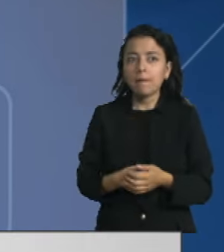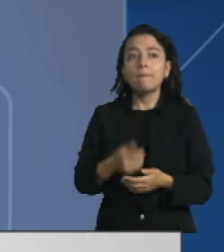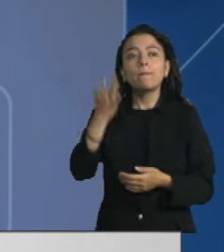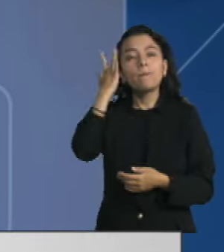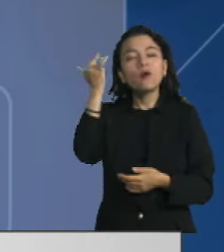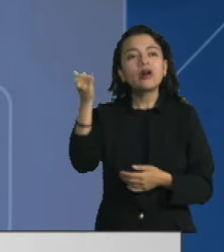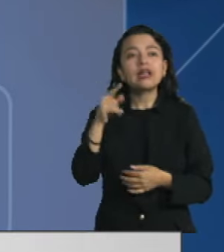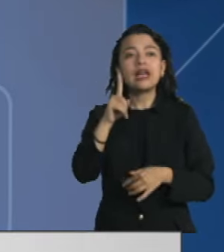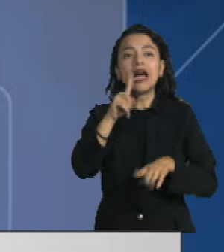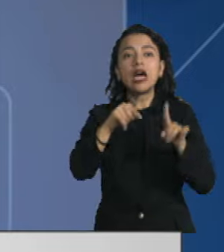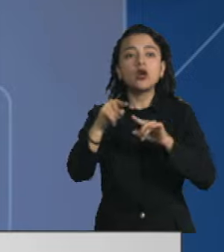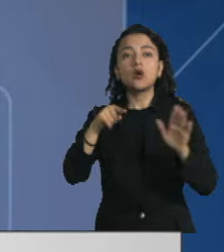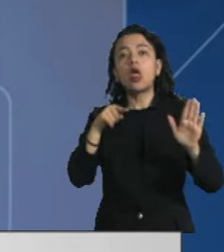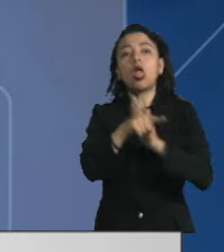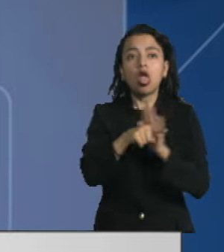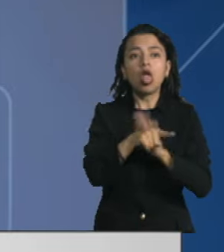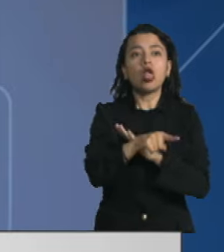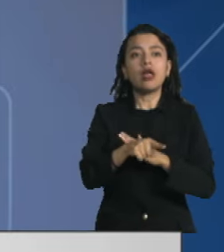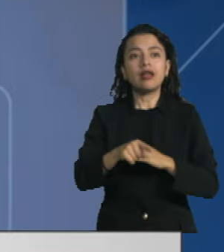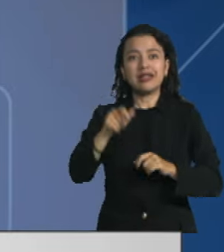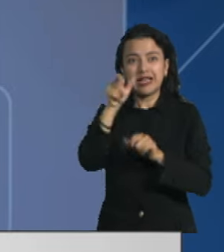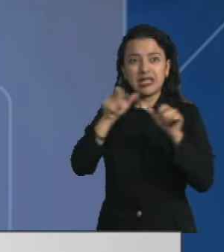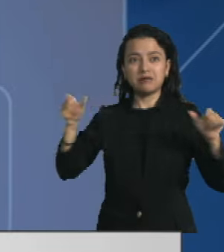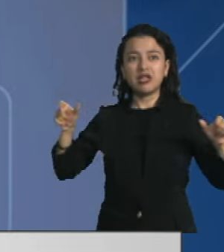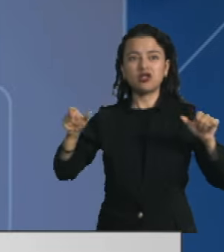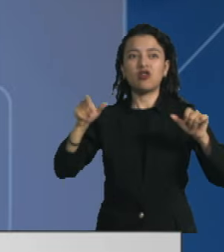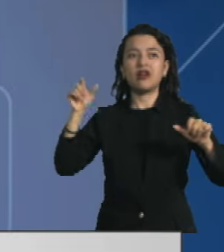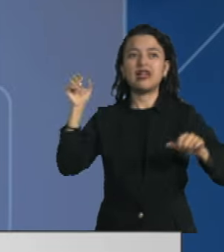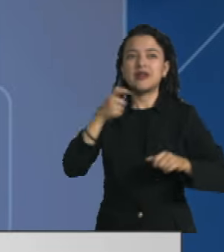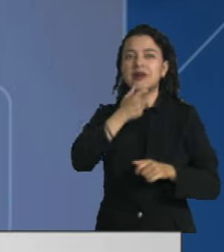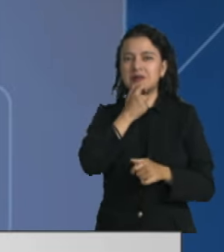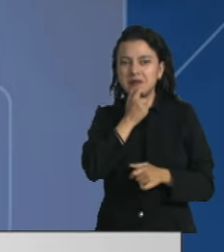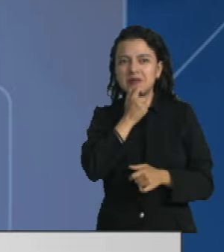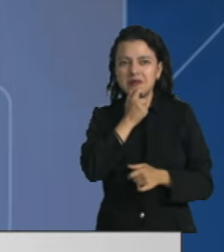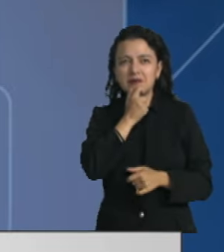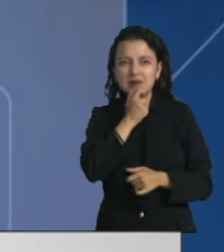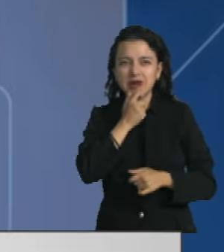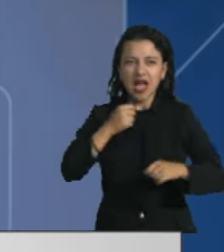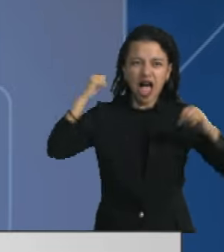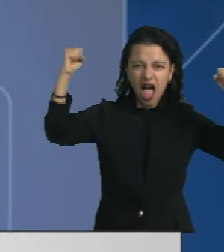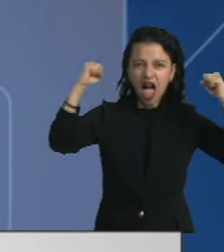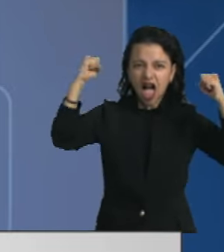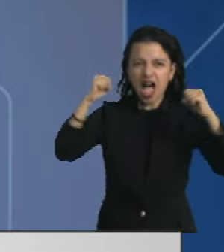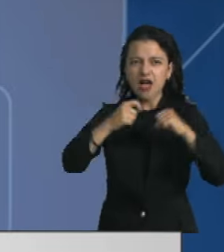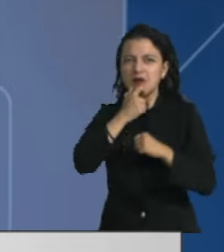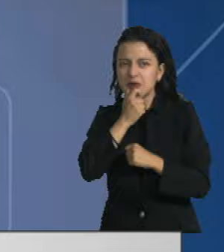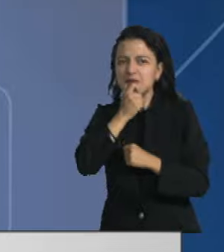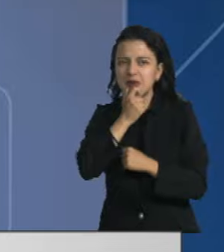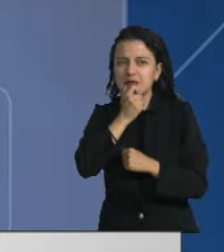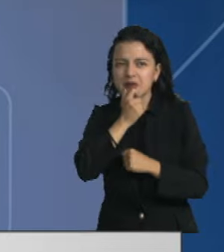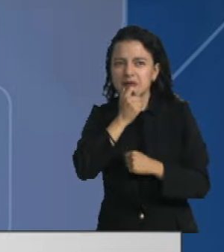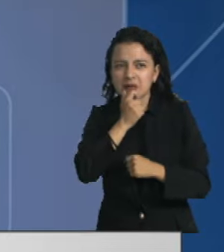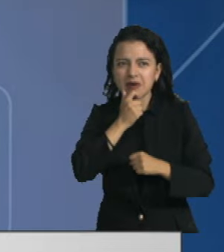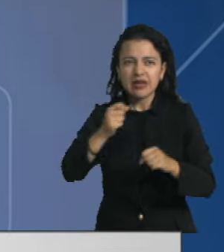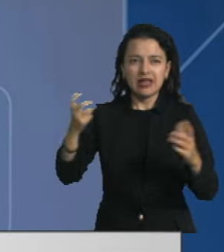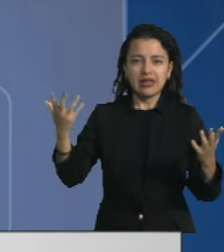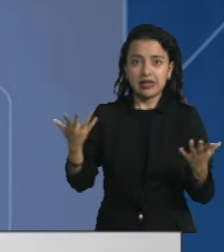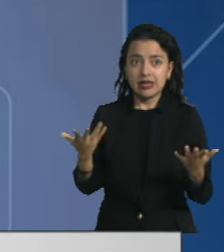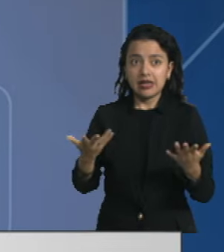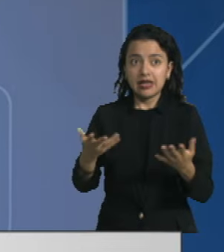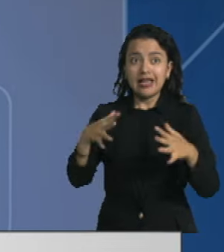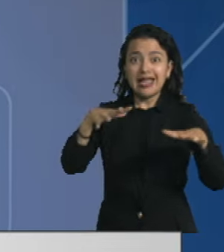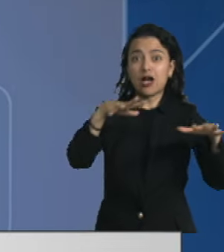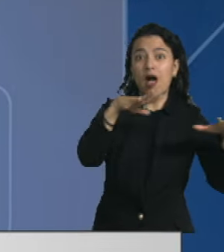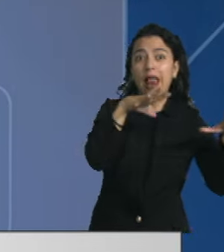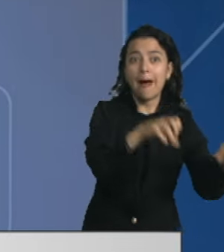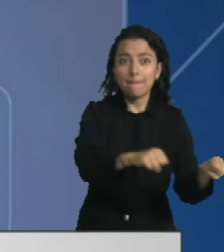huir, los ciudadanos, los vecinos de este sector tratan de apoyar a la persona que iba a ser víctima de hurto y le